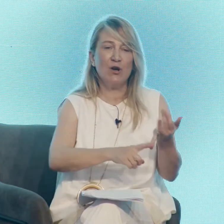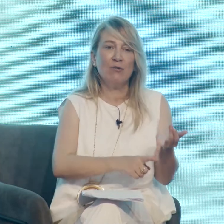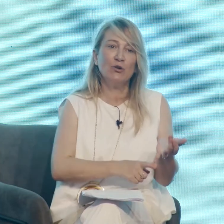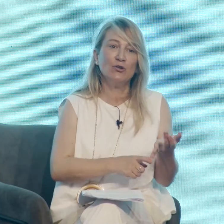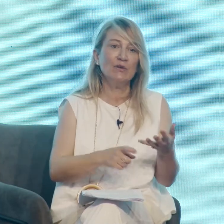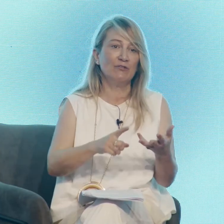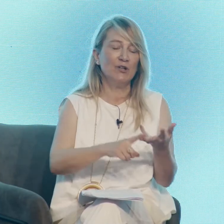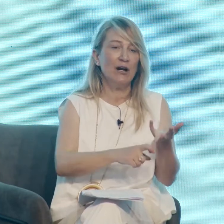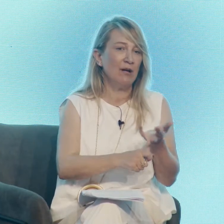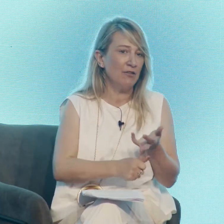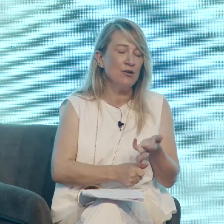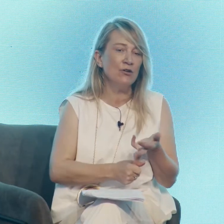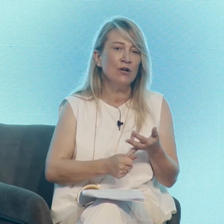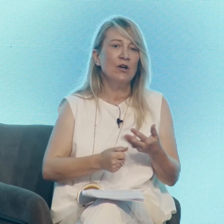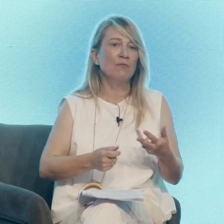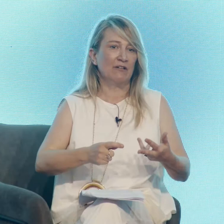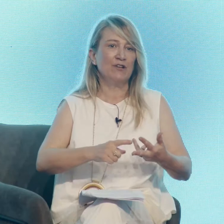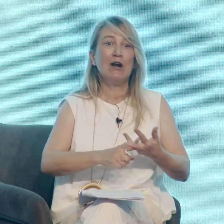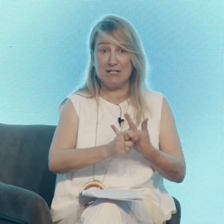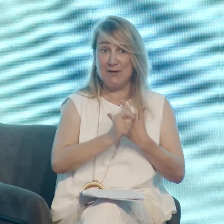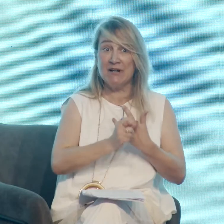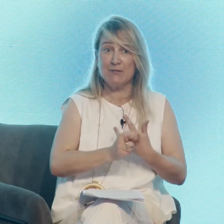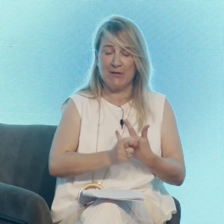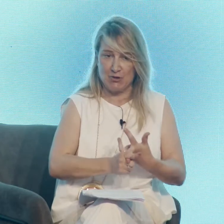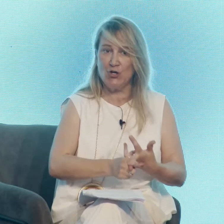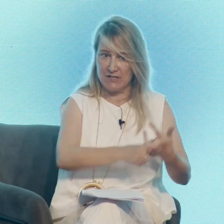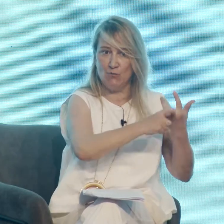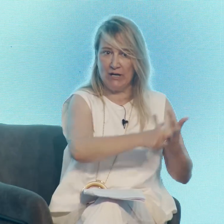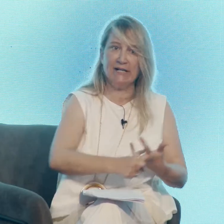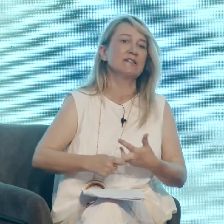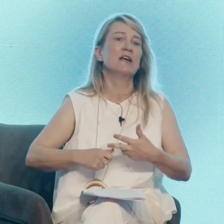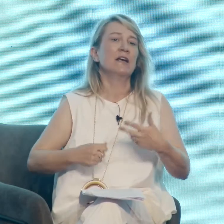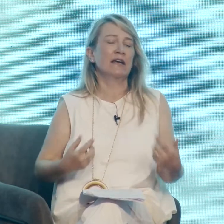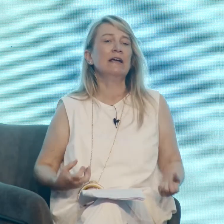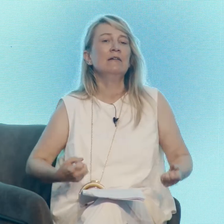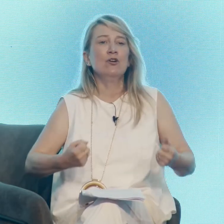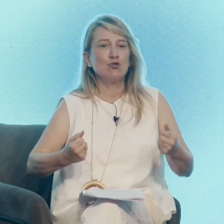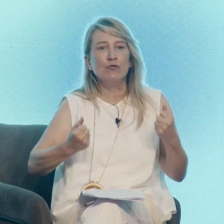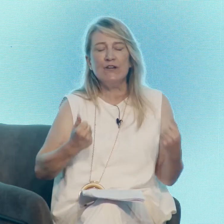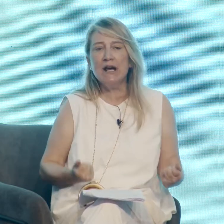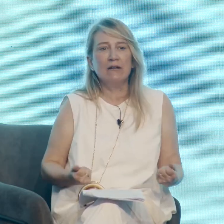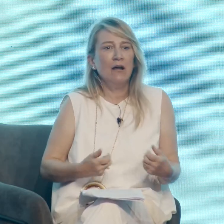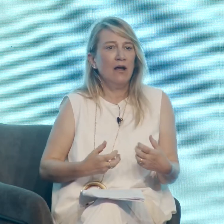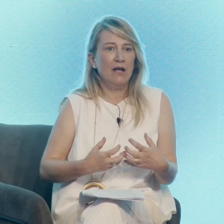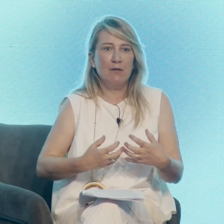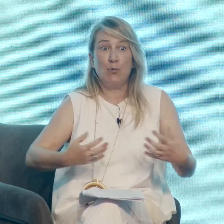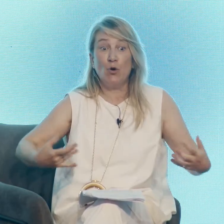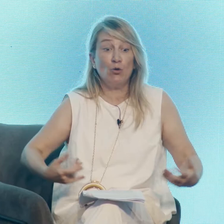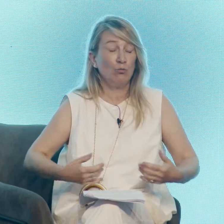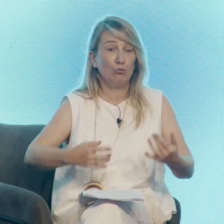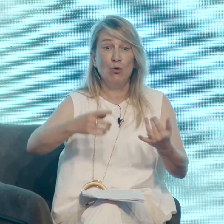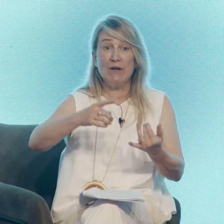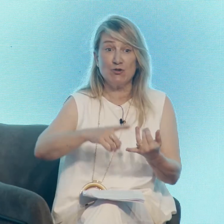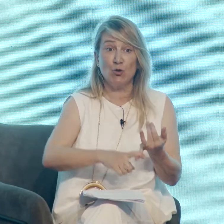me refiero al aborto, me refiero a la ablación, me refiero a las primeras personas de mujeres que sufrían